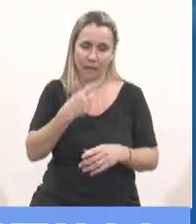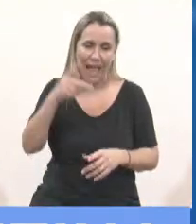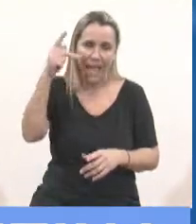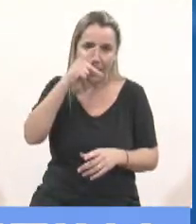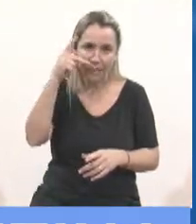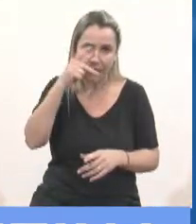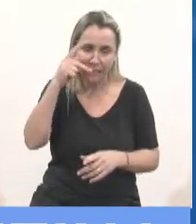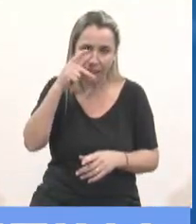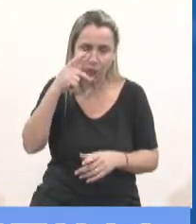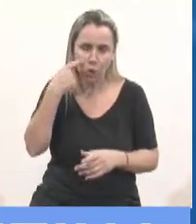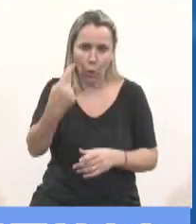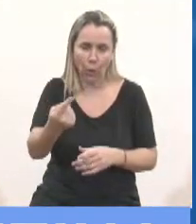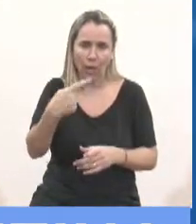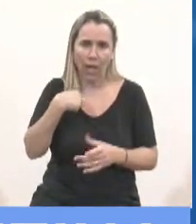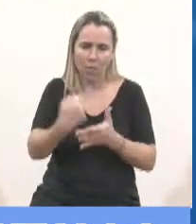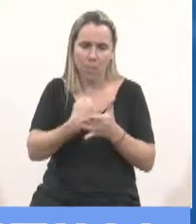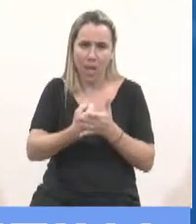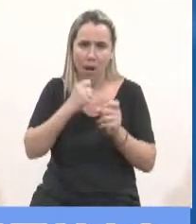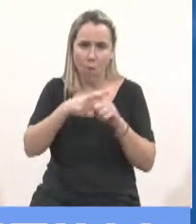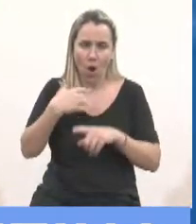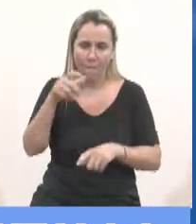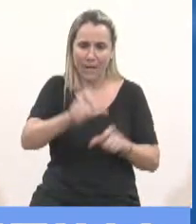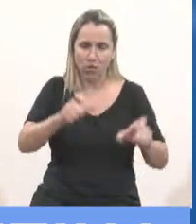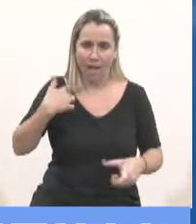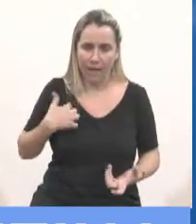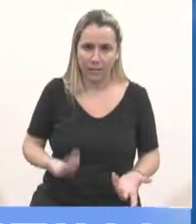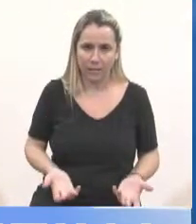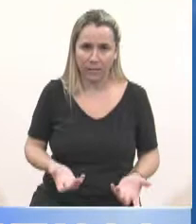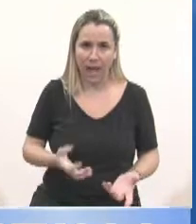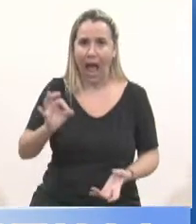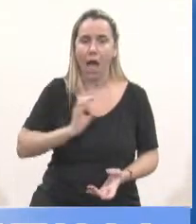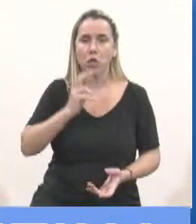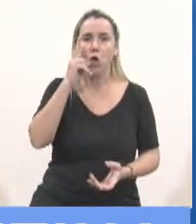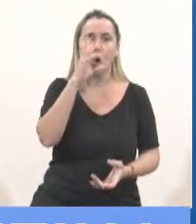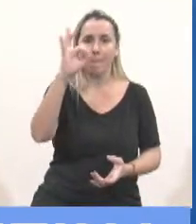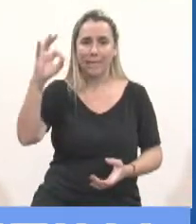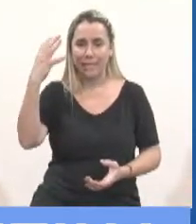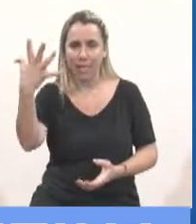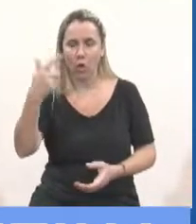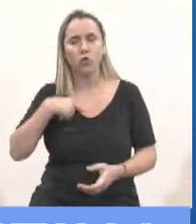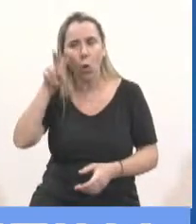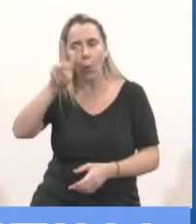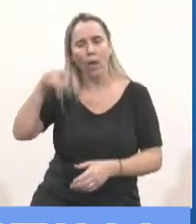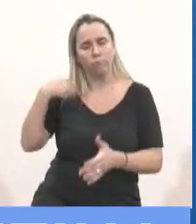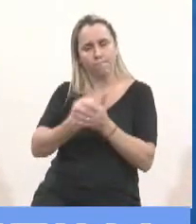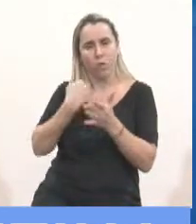Kirchner pelear por el tema, por los argentinos. En el 2005 lo vi